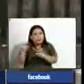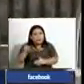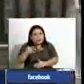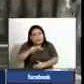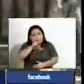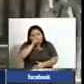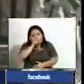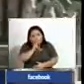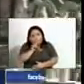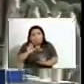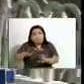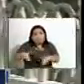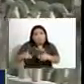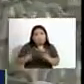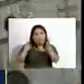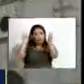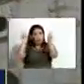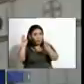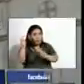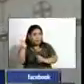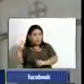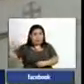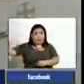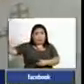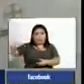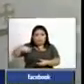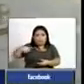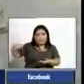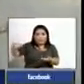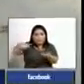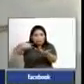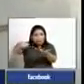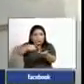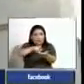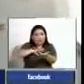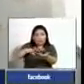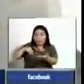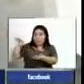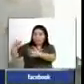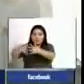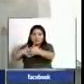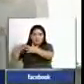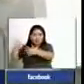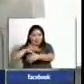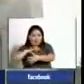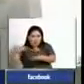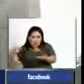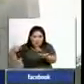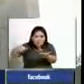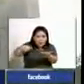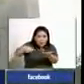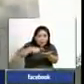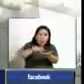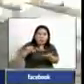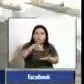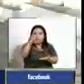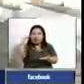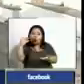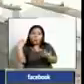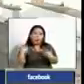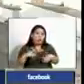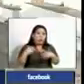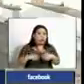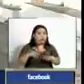una caída sustancial en el envío de remesas familiares desde Estados Unidos y otros países. Golpe